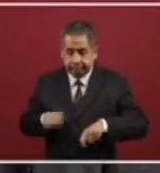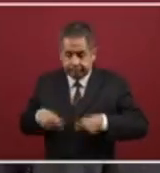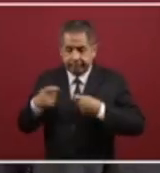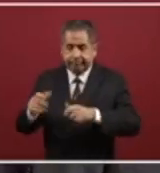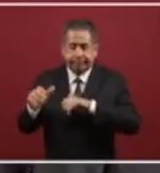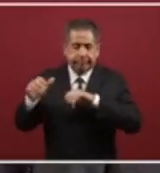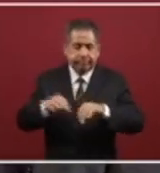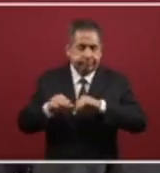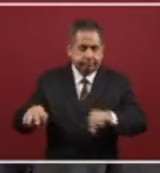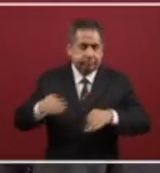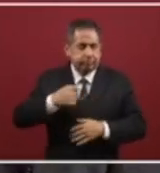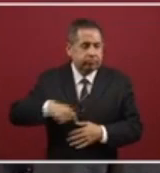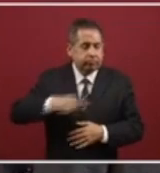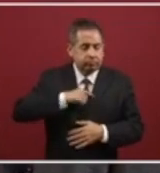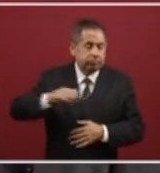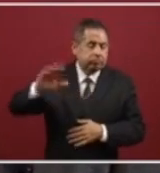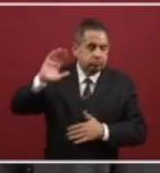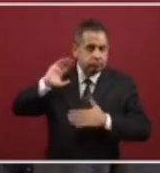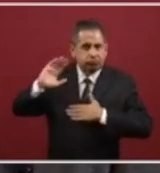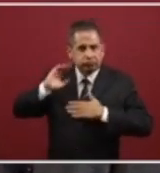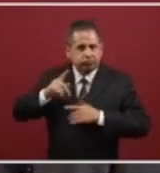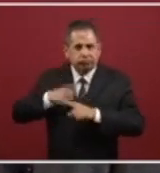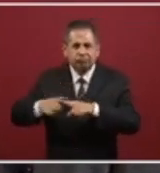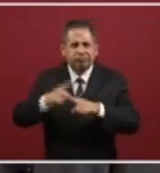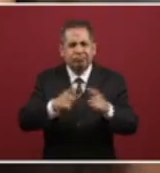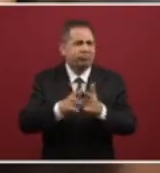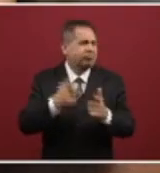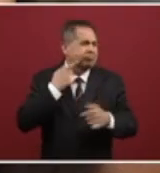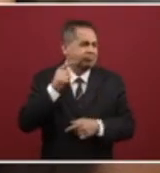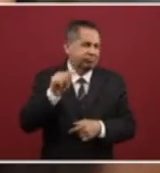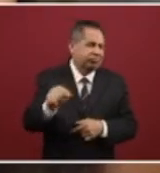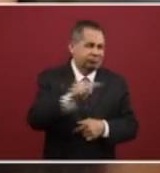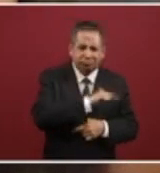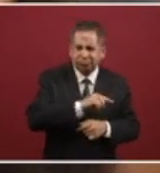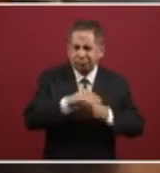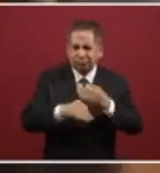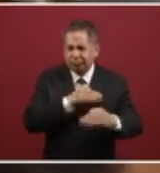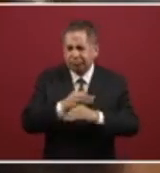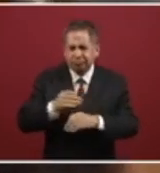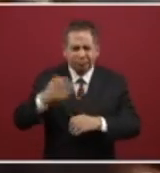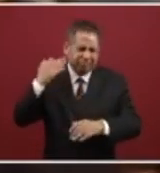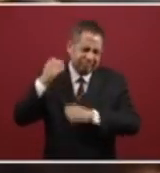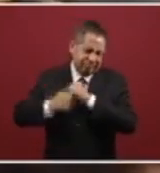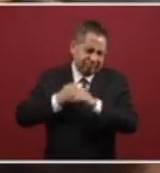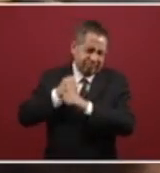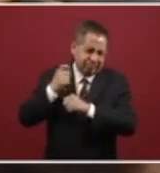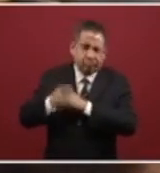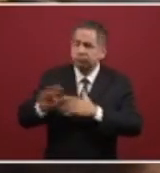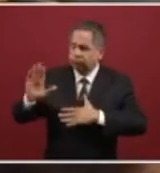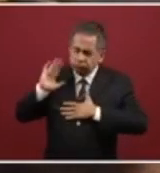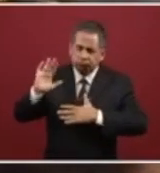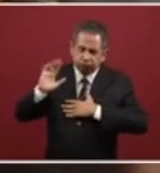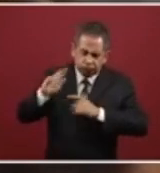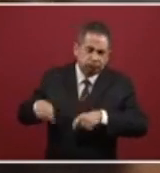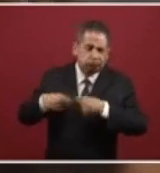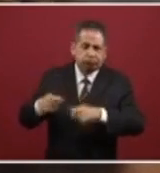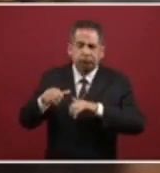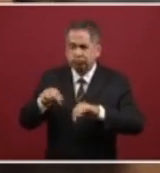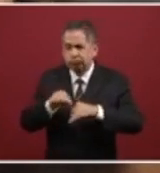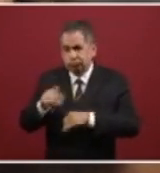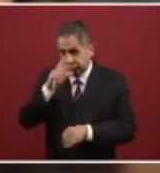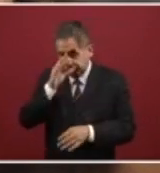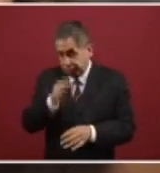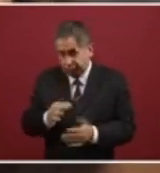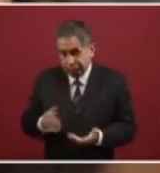le hemos prometido todas las banderas políticas, todos los sectores sociales, en todas las épocas al pueblo mexicano y no se le ha cumplido?